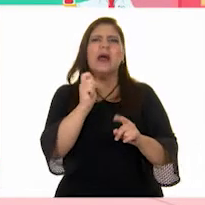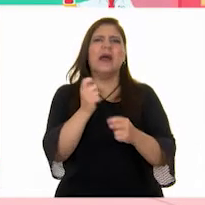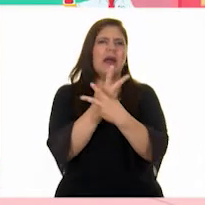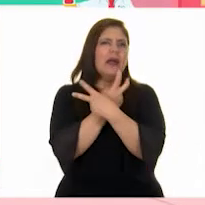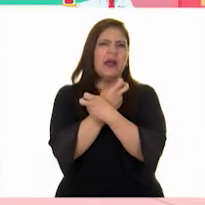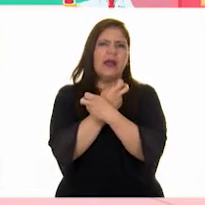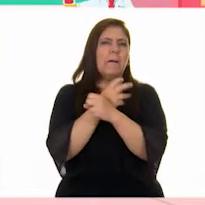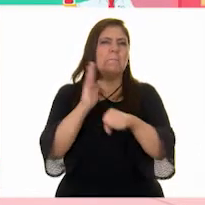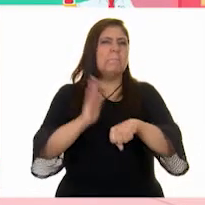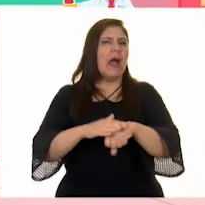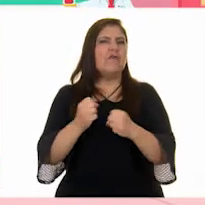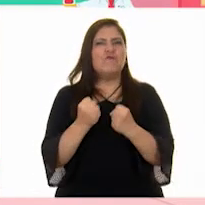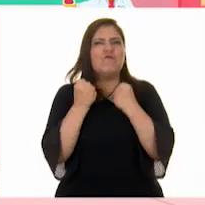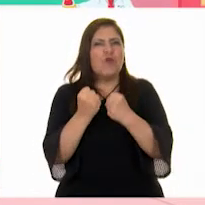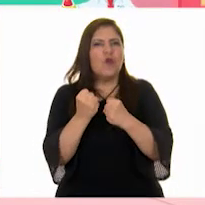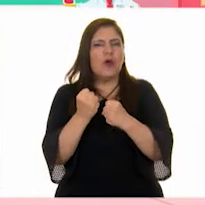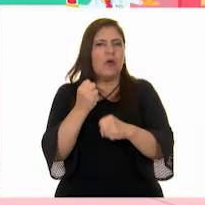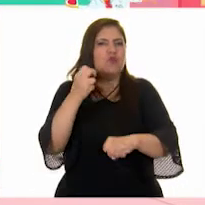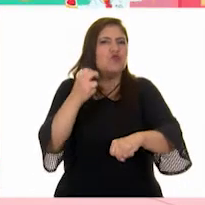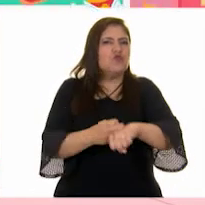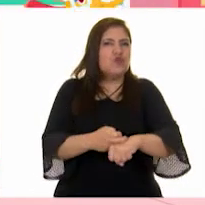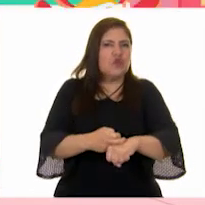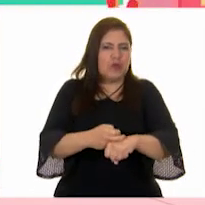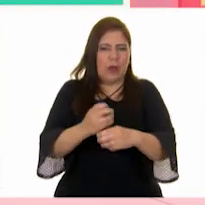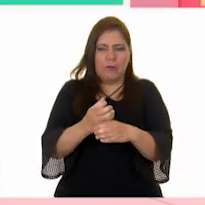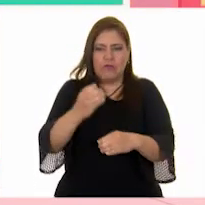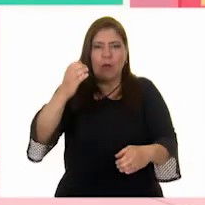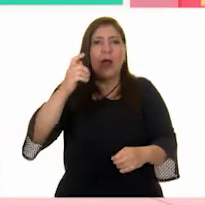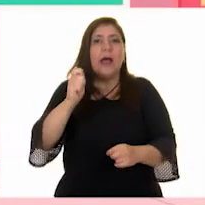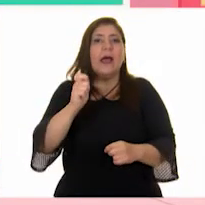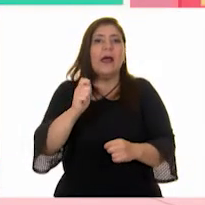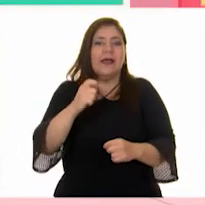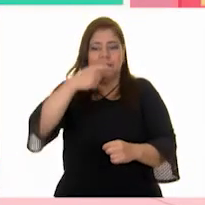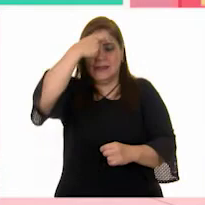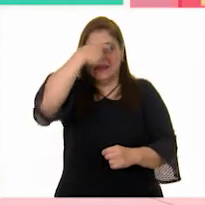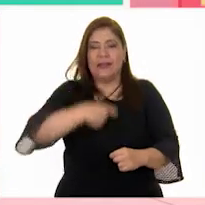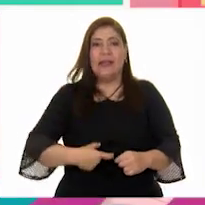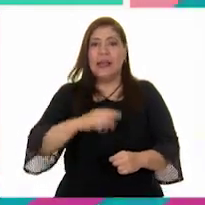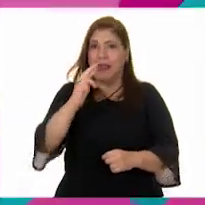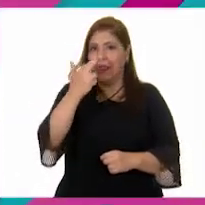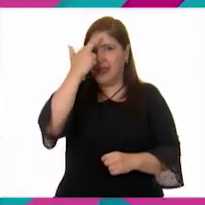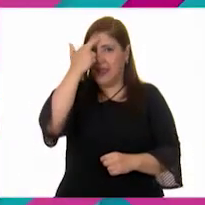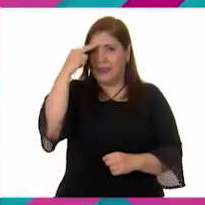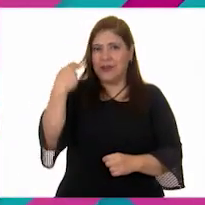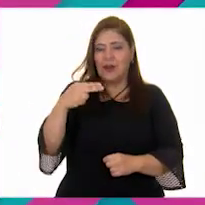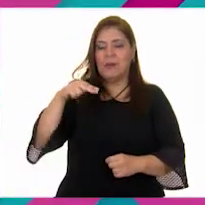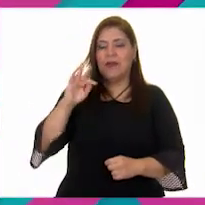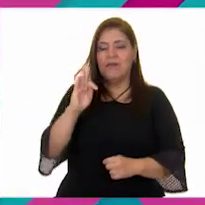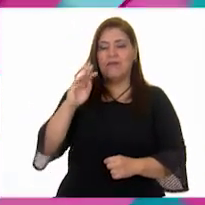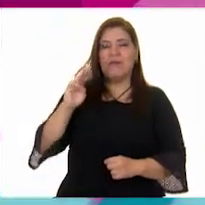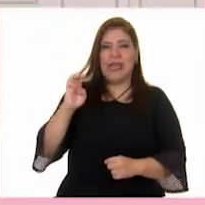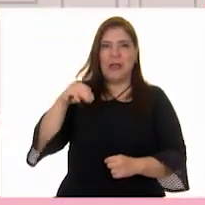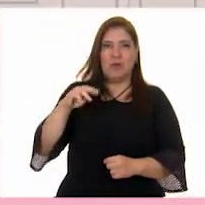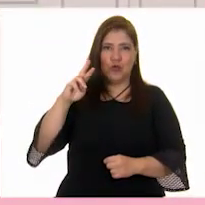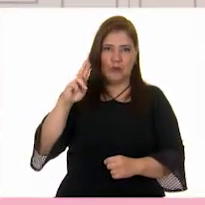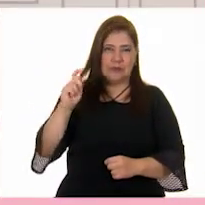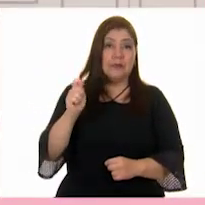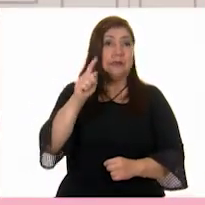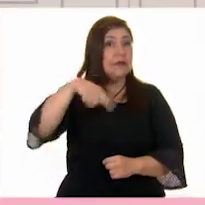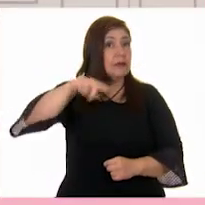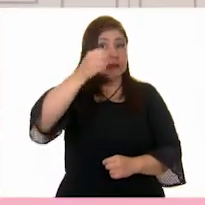la próxima vez que alguien les pregunte cuál es el hueso más fuerte y voluminoso del esqueleto humano, recuerden al